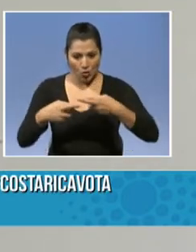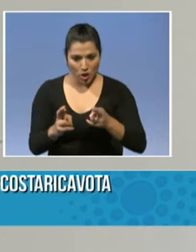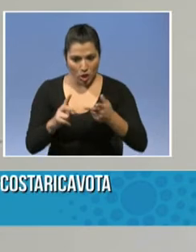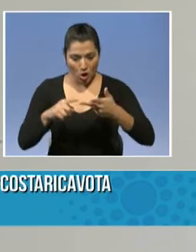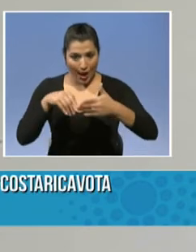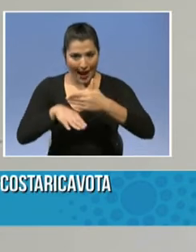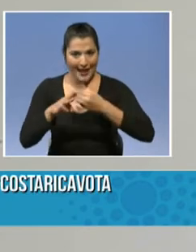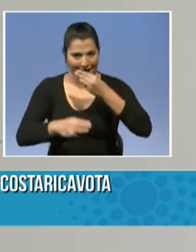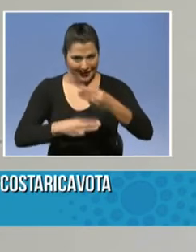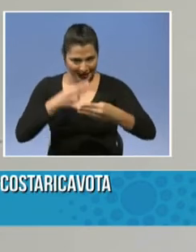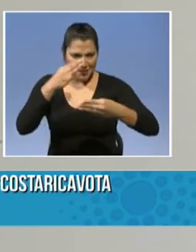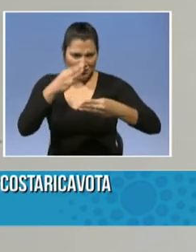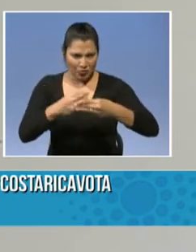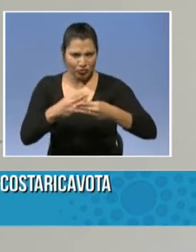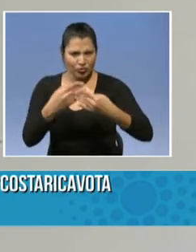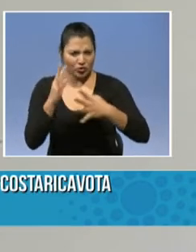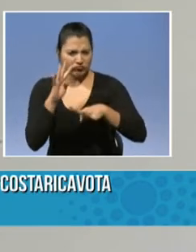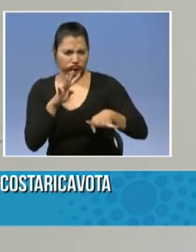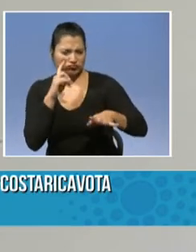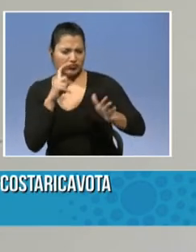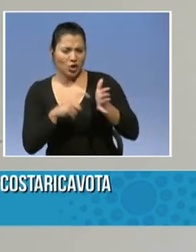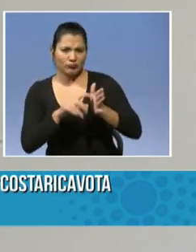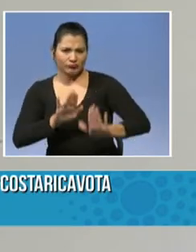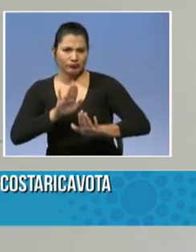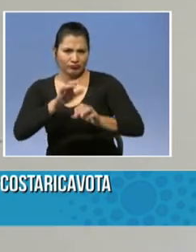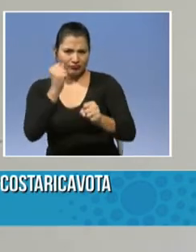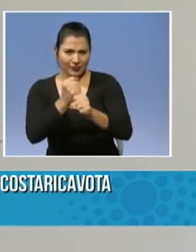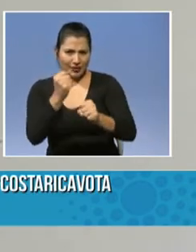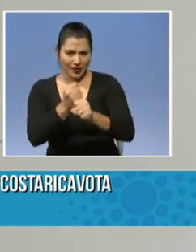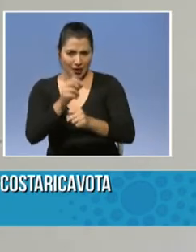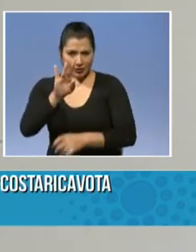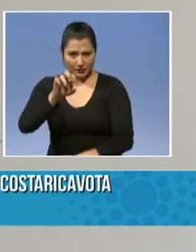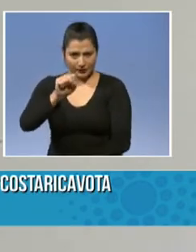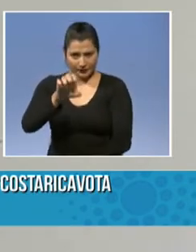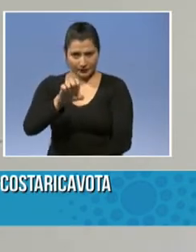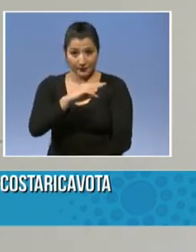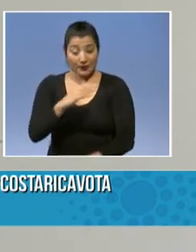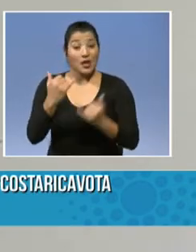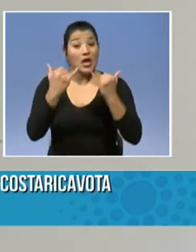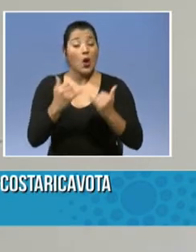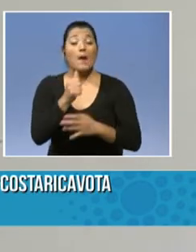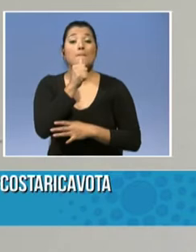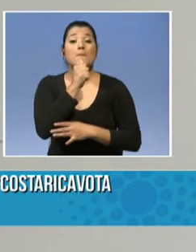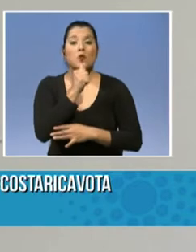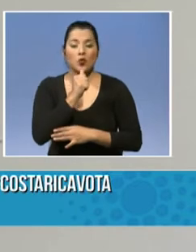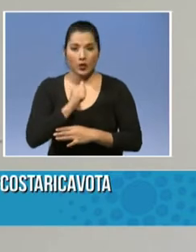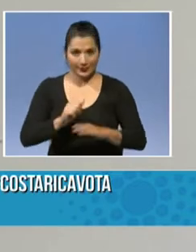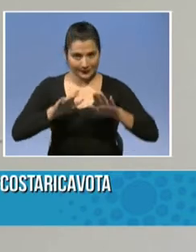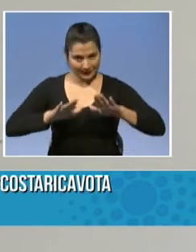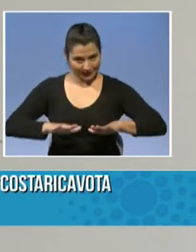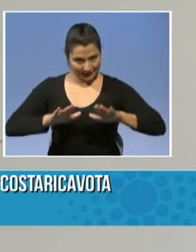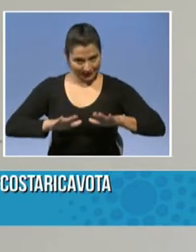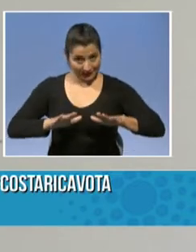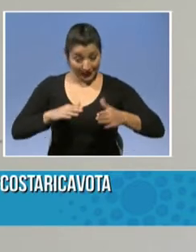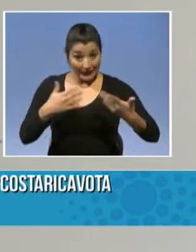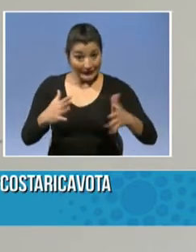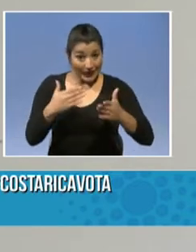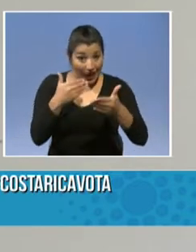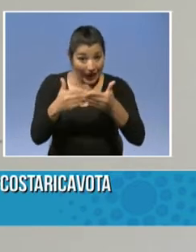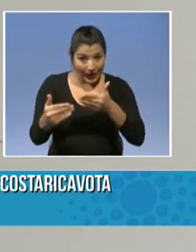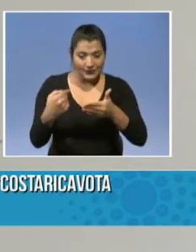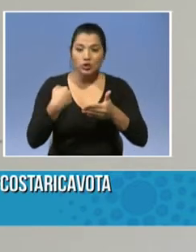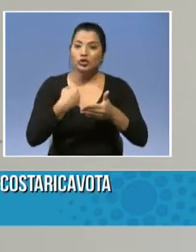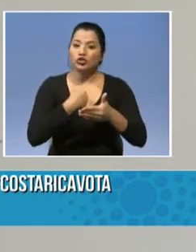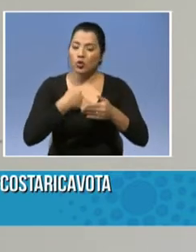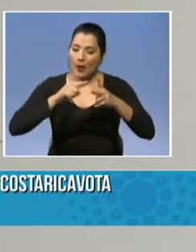reconocen. Y ahora, prudencia y mesura. En unos minutos daré